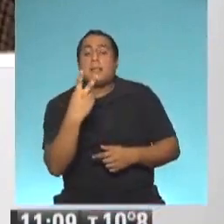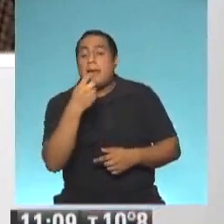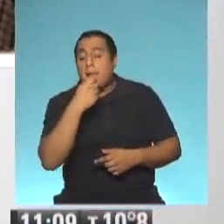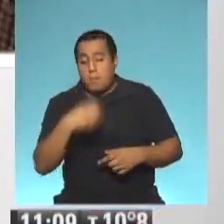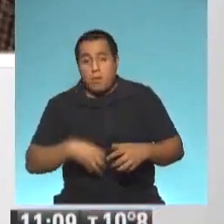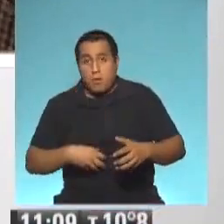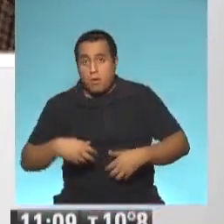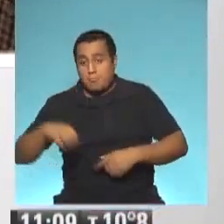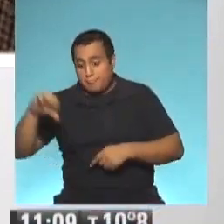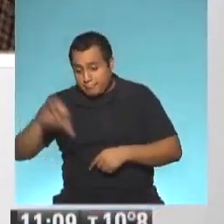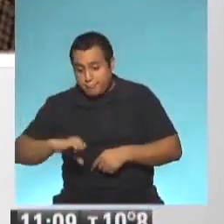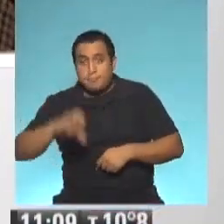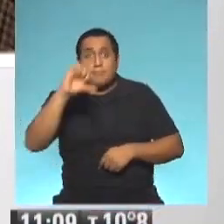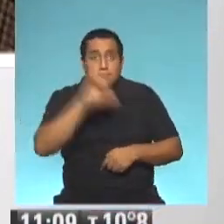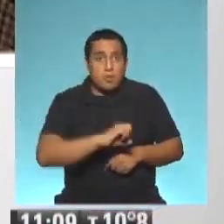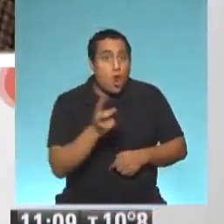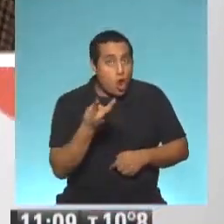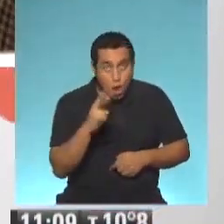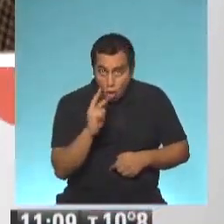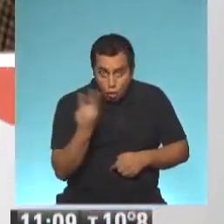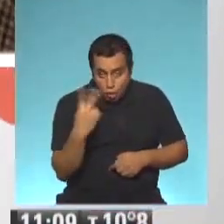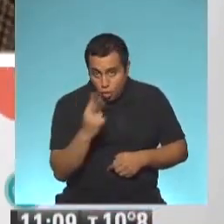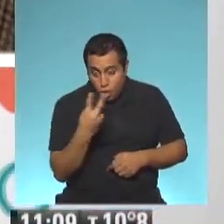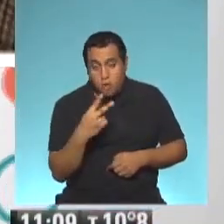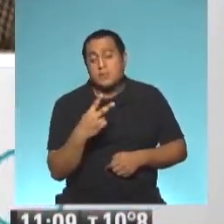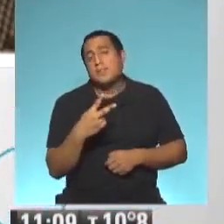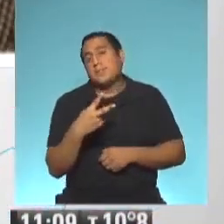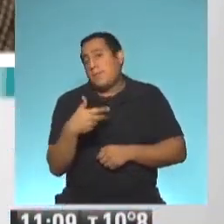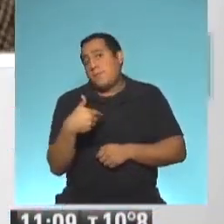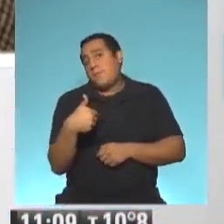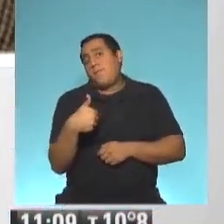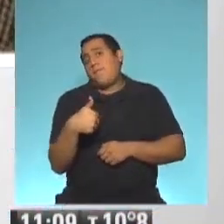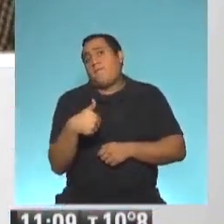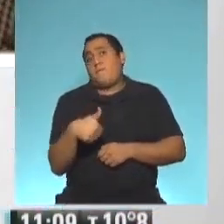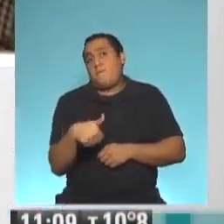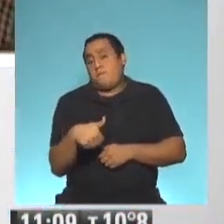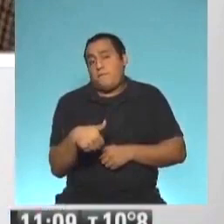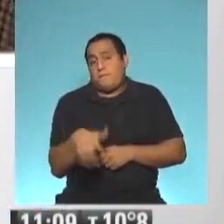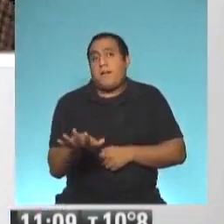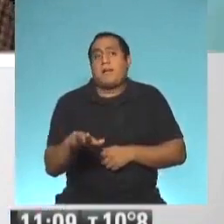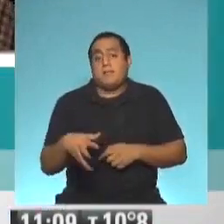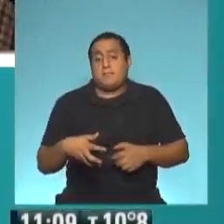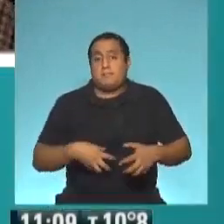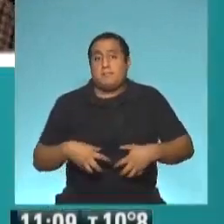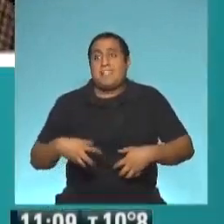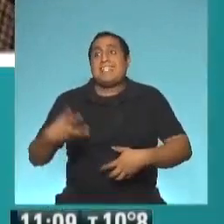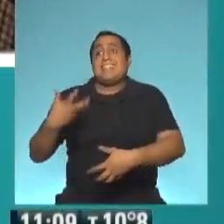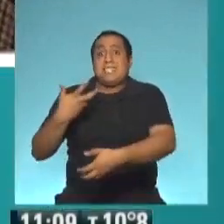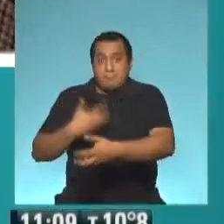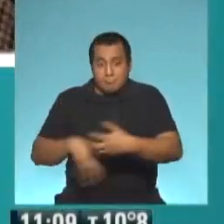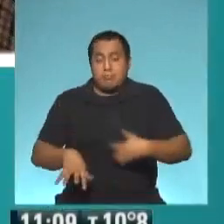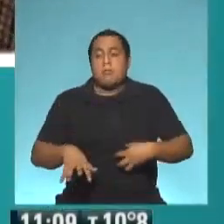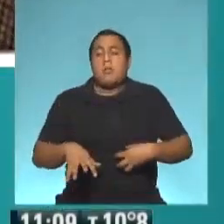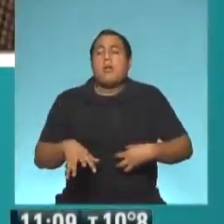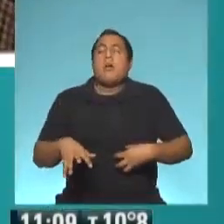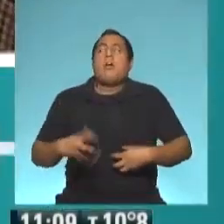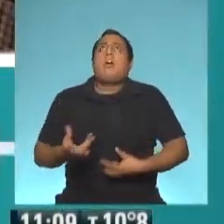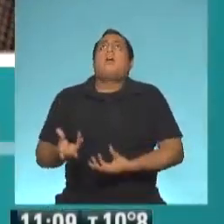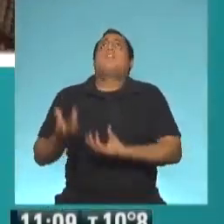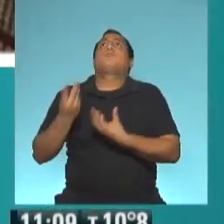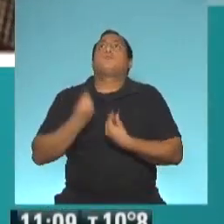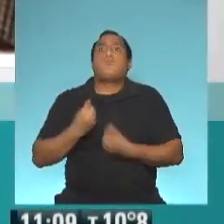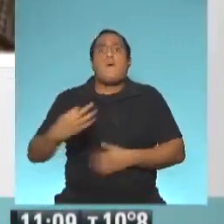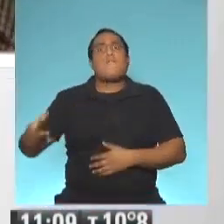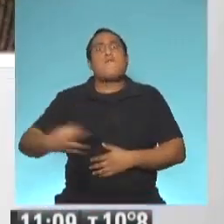entra en insuficiencia renal crónica, terminal, la posibilidad de un trasplante renal a mí me permite una calidad de